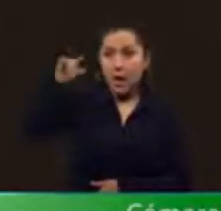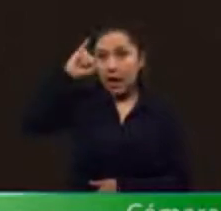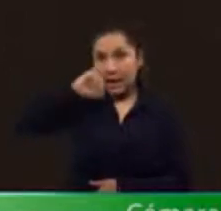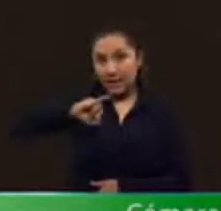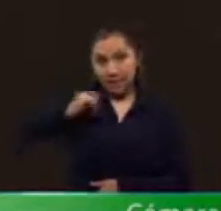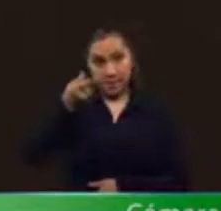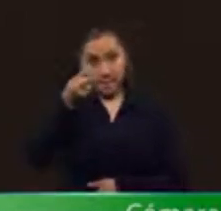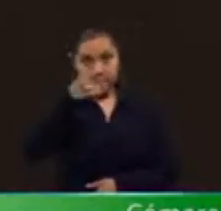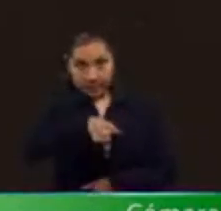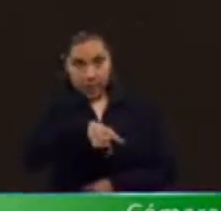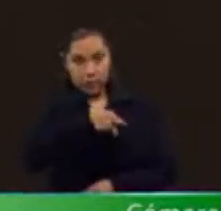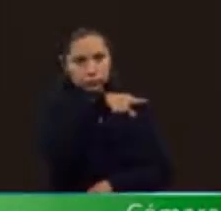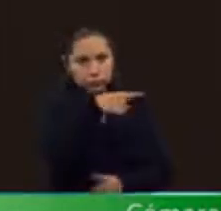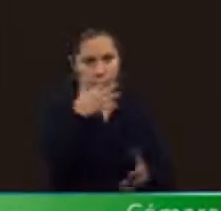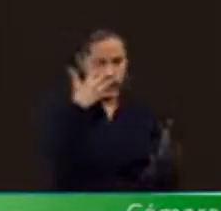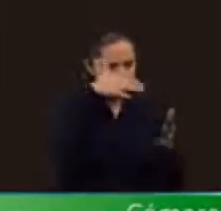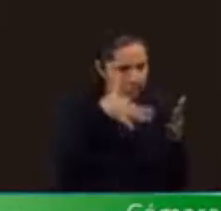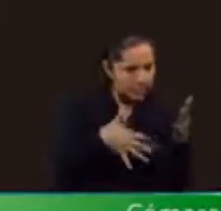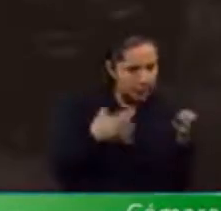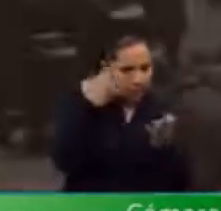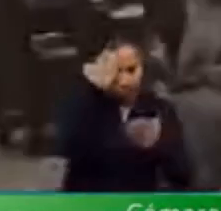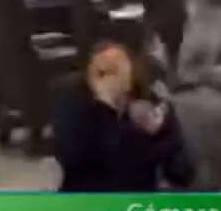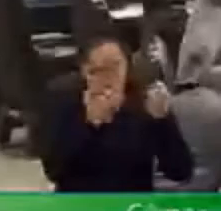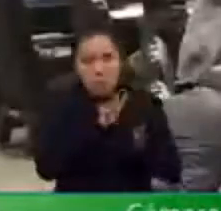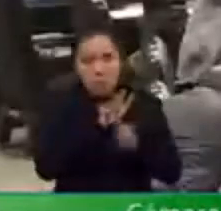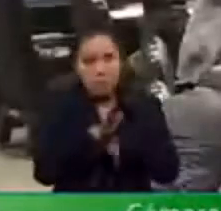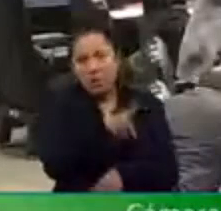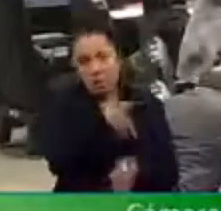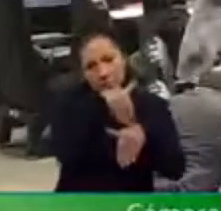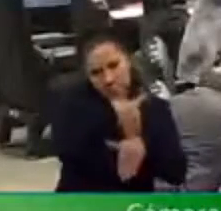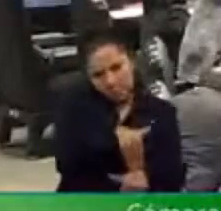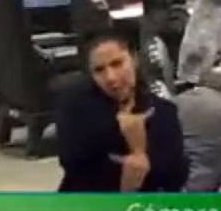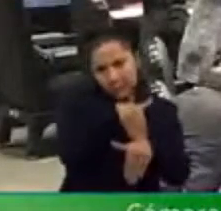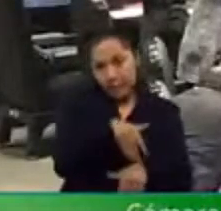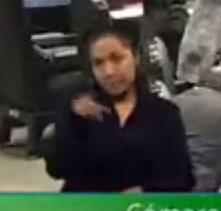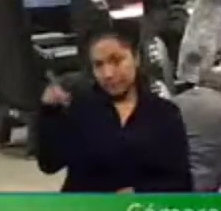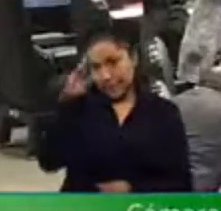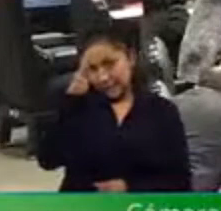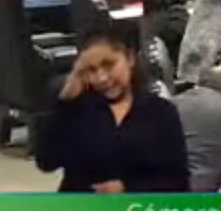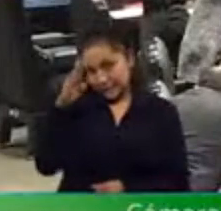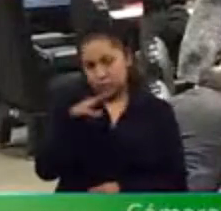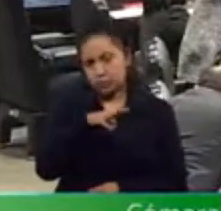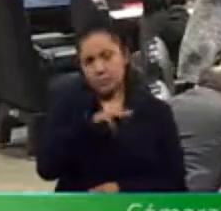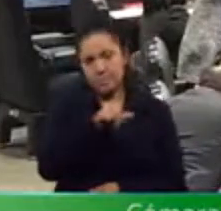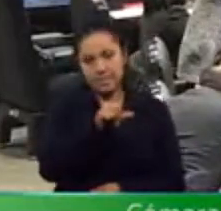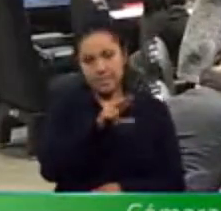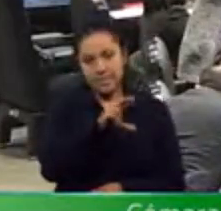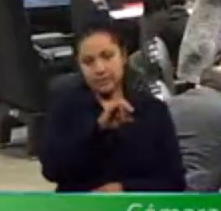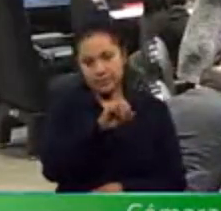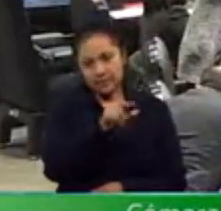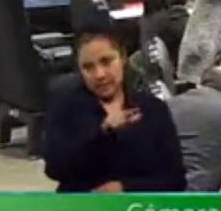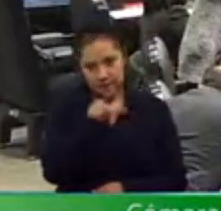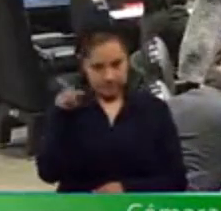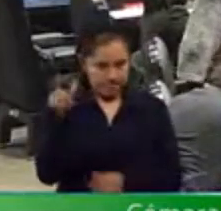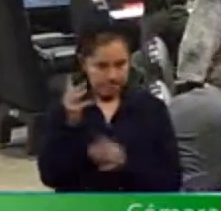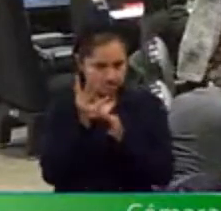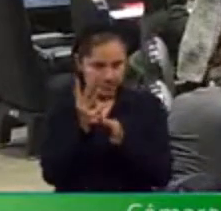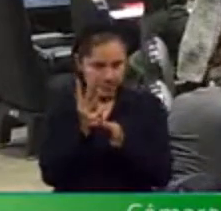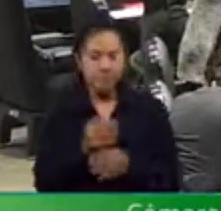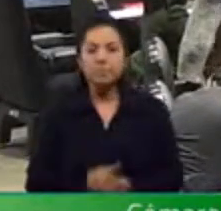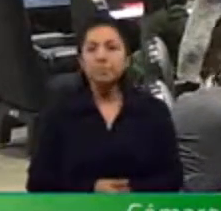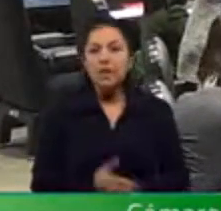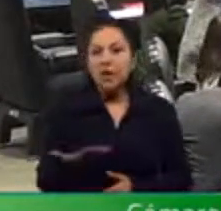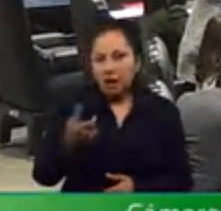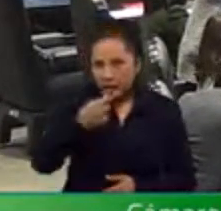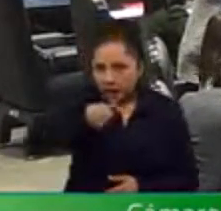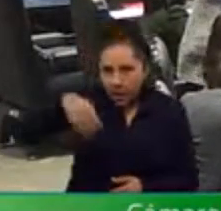señor Marcial Mesero. Ahí está el cambio, a partirle el alma a los